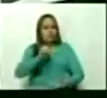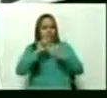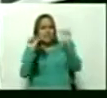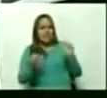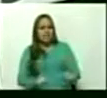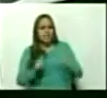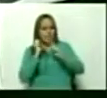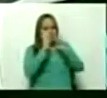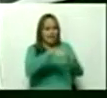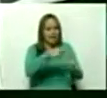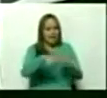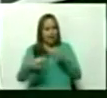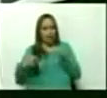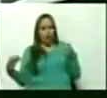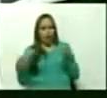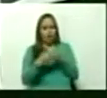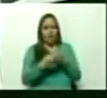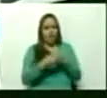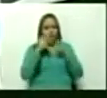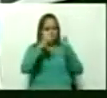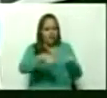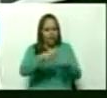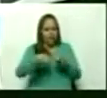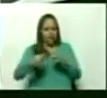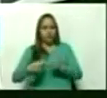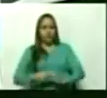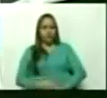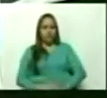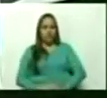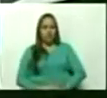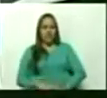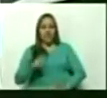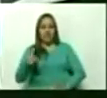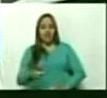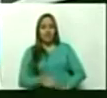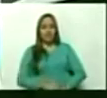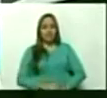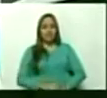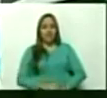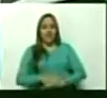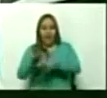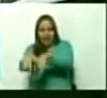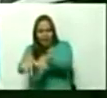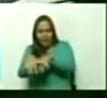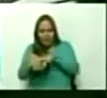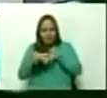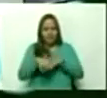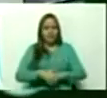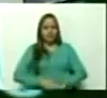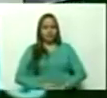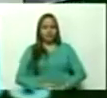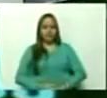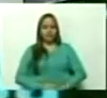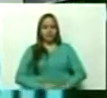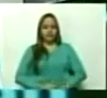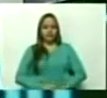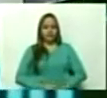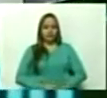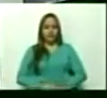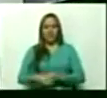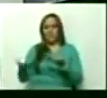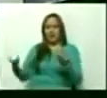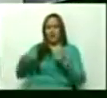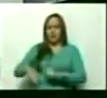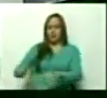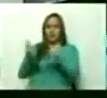COMPA, Consejo de Pescadores, Campañeras, sino también al tema de los polivalentes, antiguos arrastres. Ahora, ¿qué posibilidad hay para aquellos empresarios que